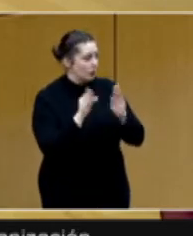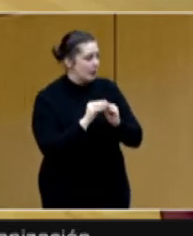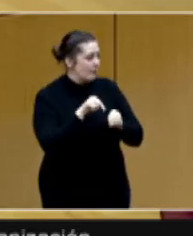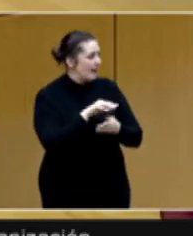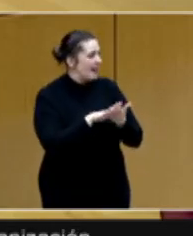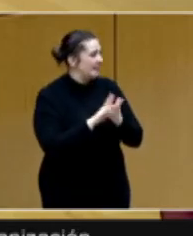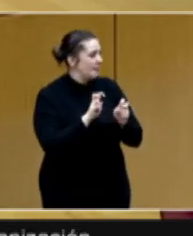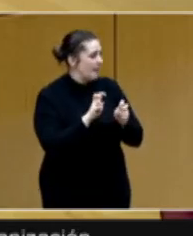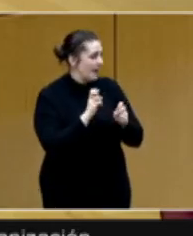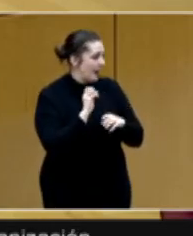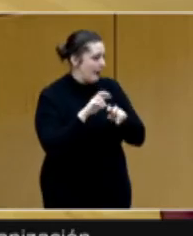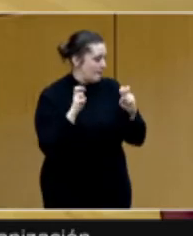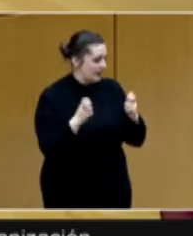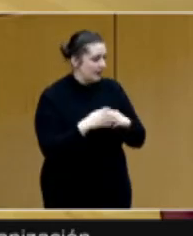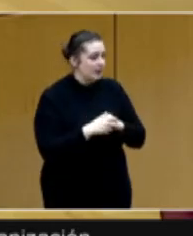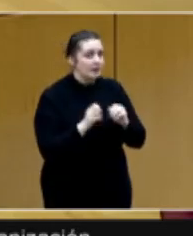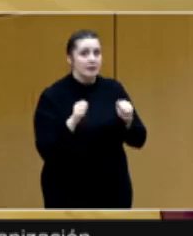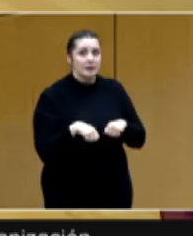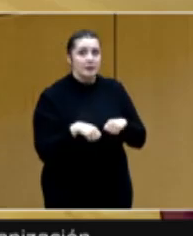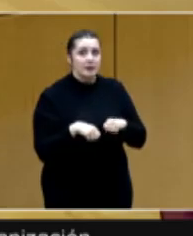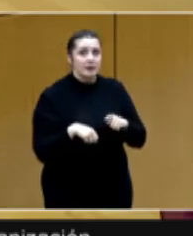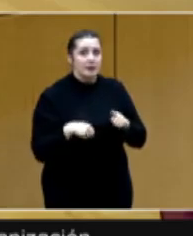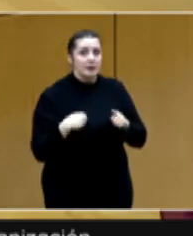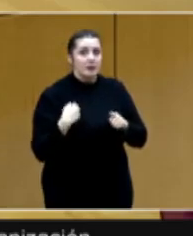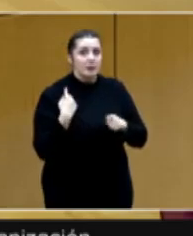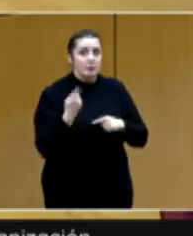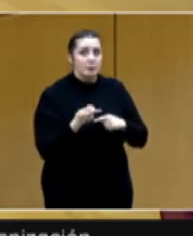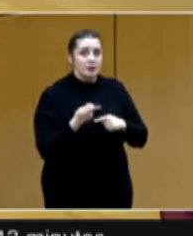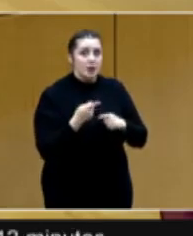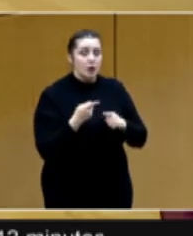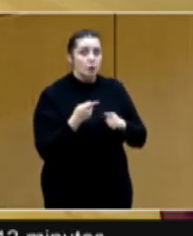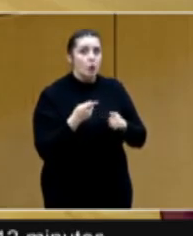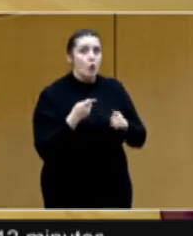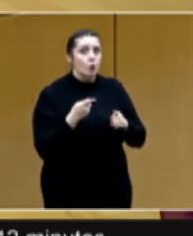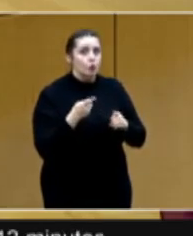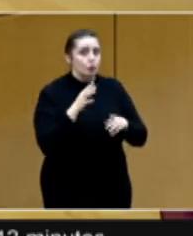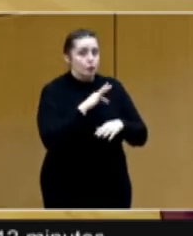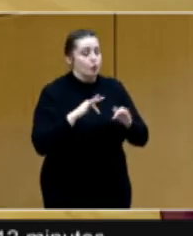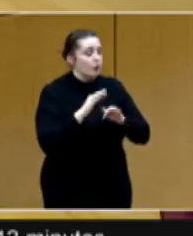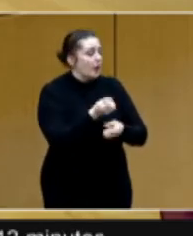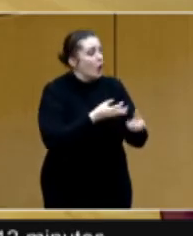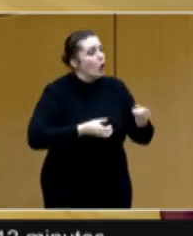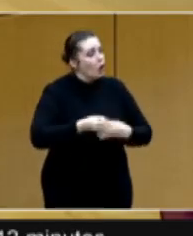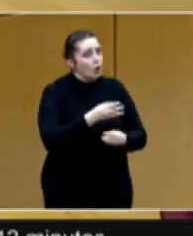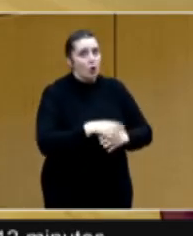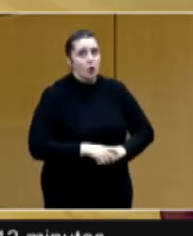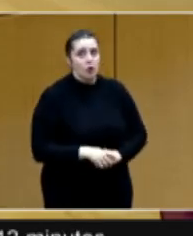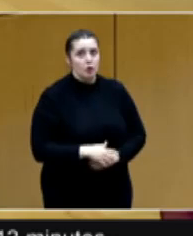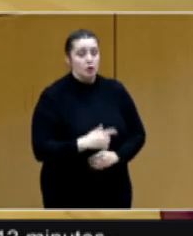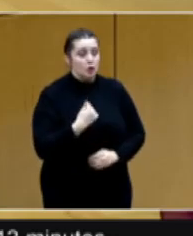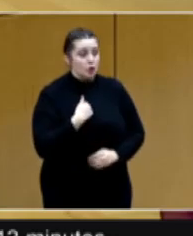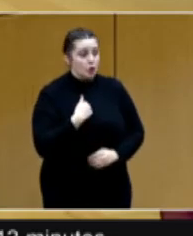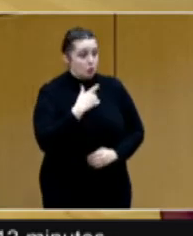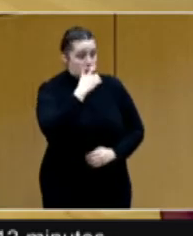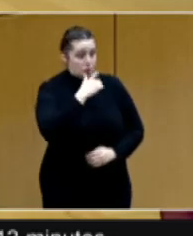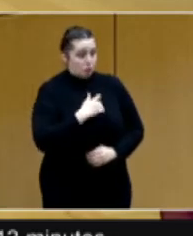a un turno de coloquio en la mesa si os pasáis de los tres minutos desde luego no seré yo el que os diga